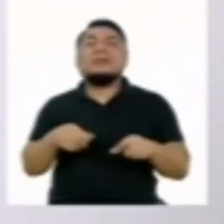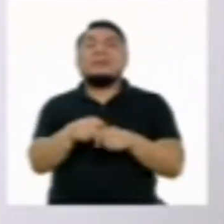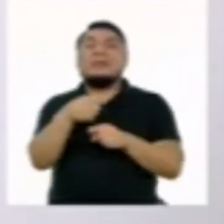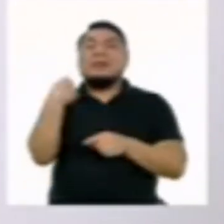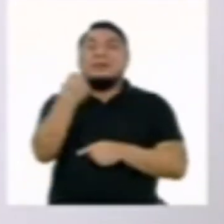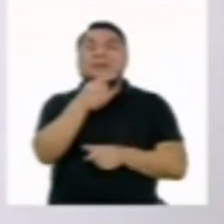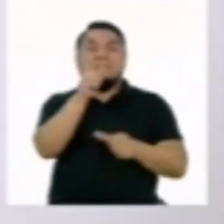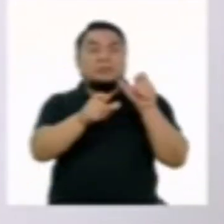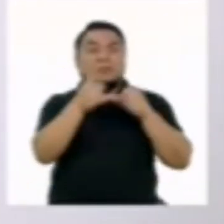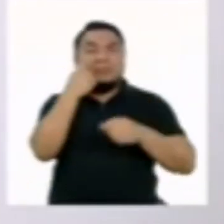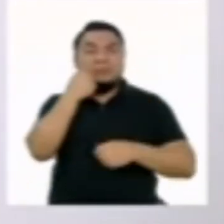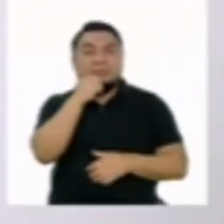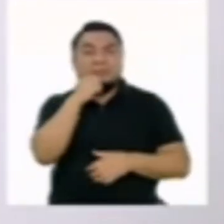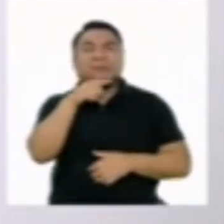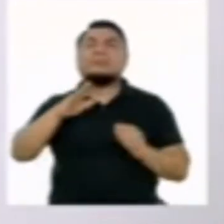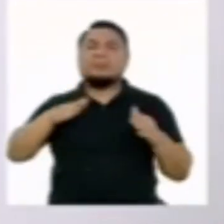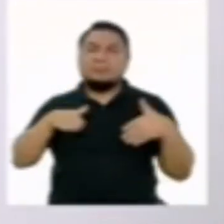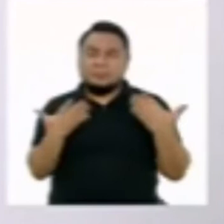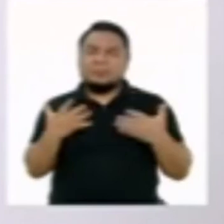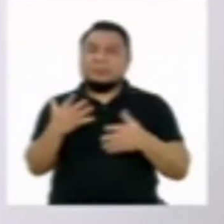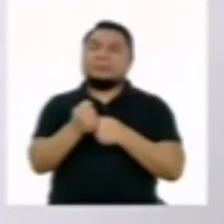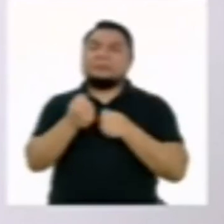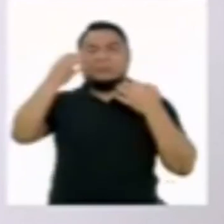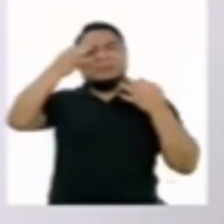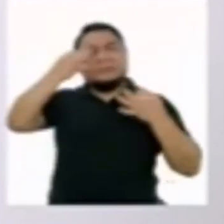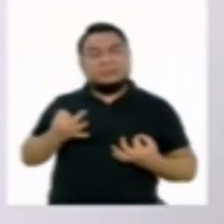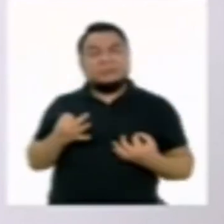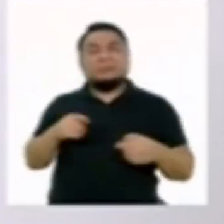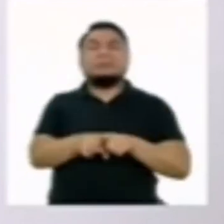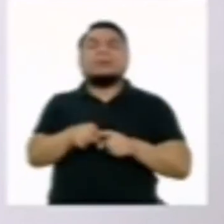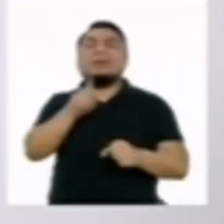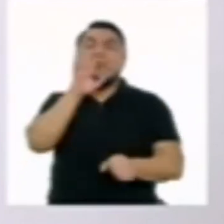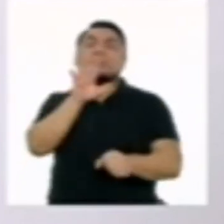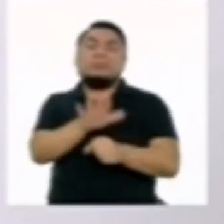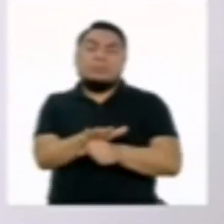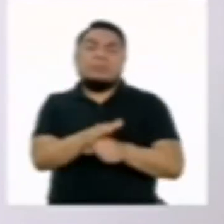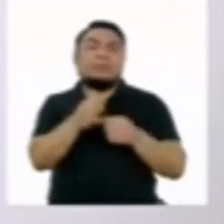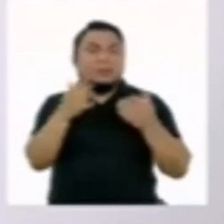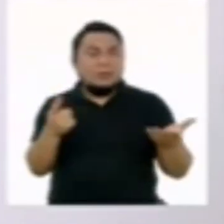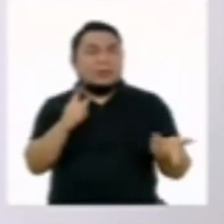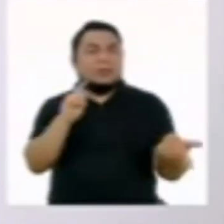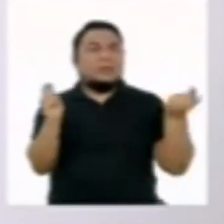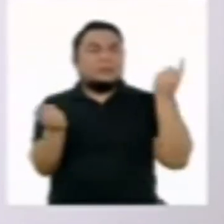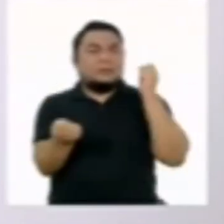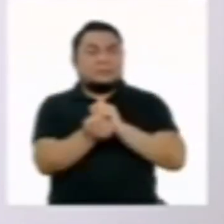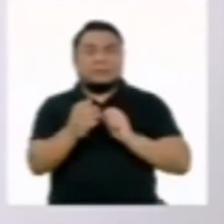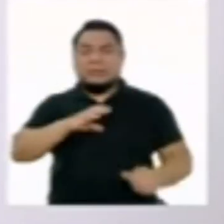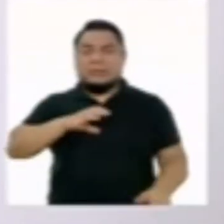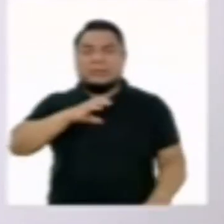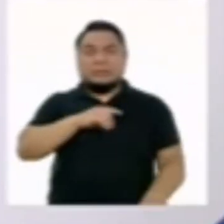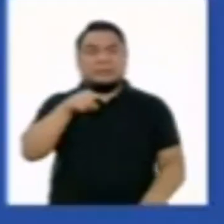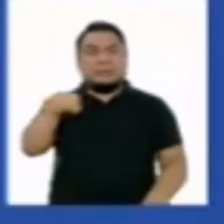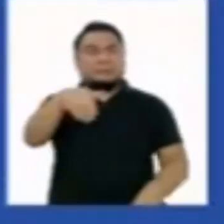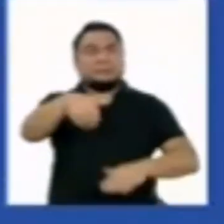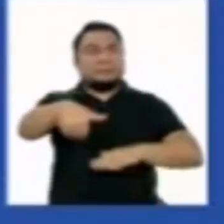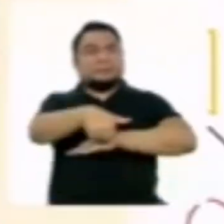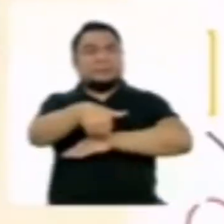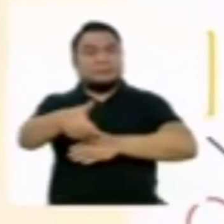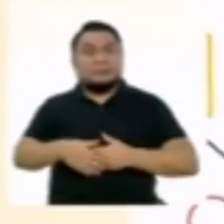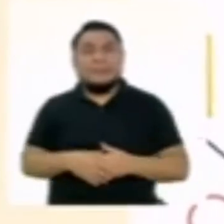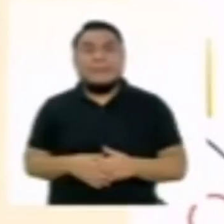como ciudadanas y ciudadanos podemos tomar decisiones y comprometernos a cambiar nuestro comportamiento en las